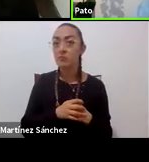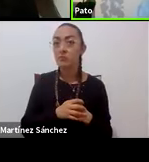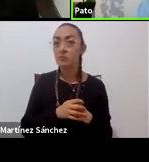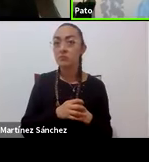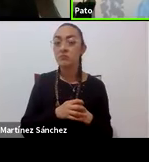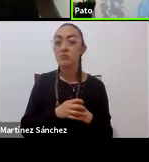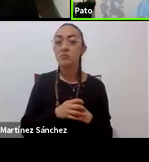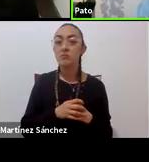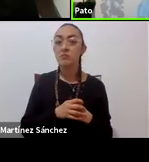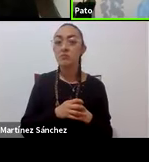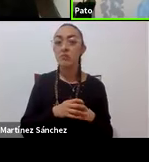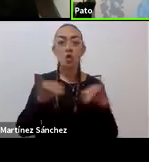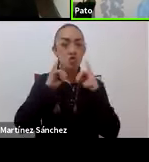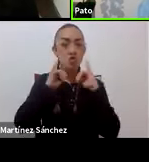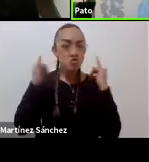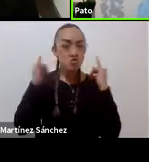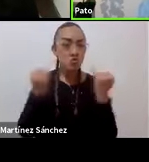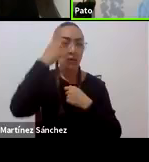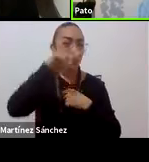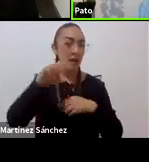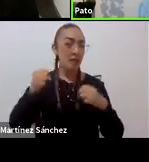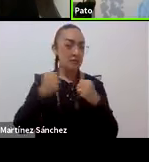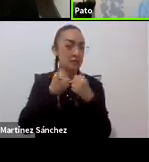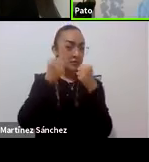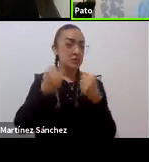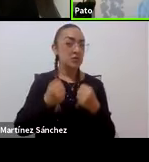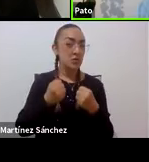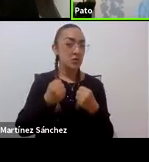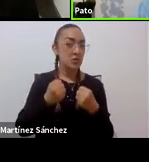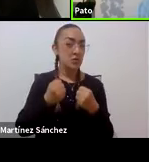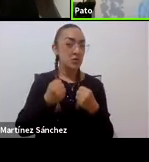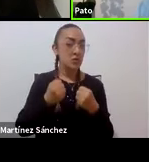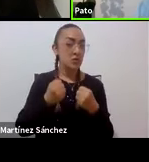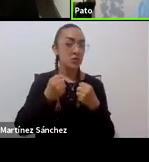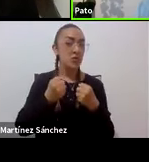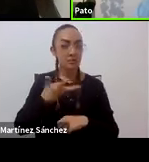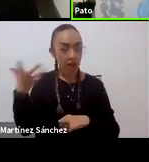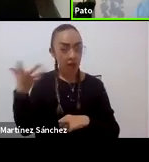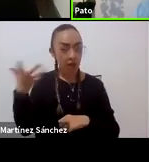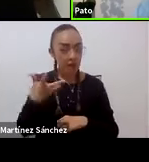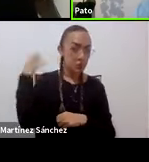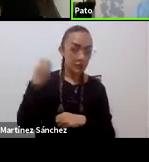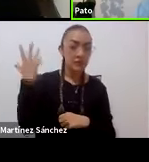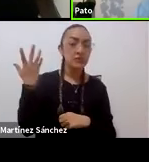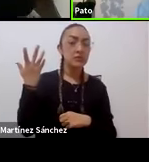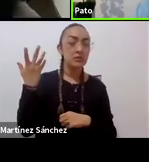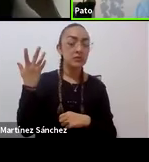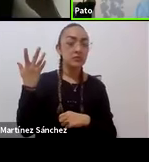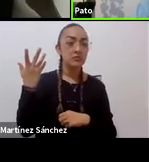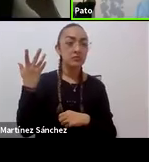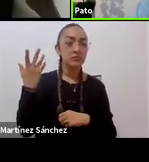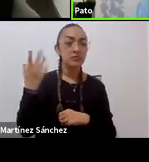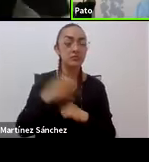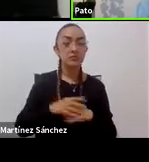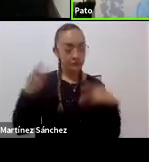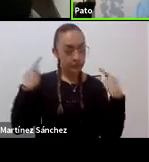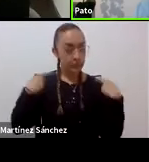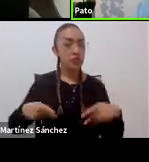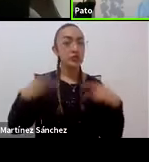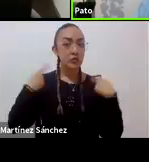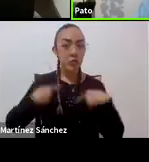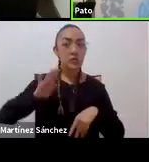para la seguridad. Así empezó 333, escuchando en asambleas a la gente porque